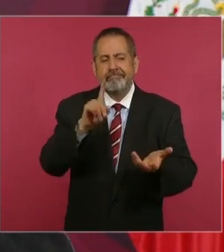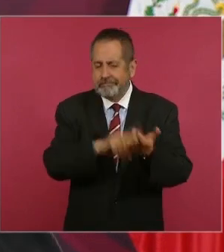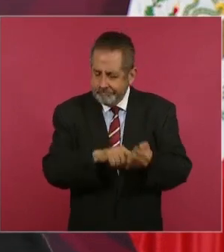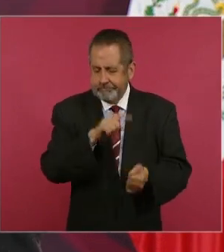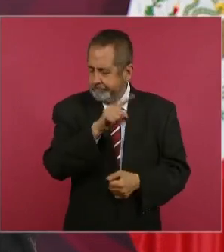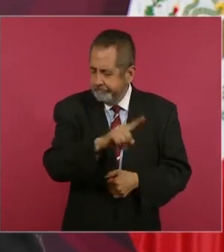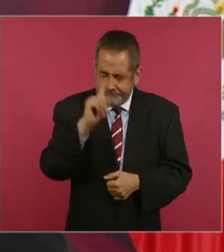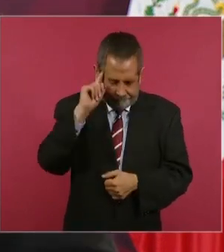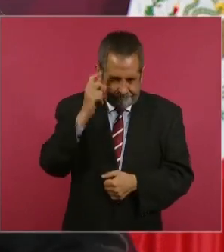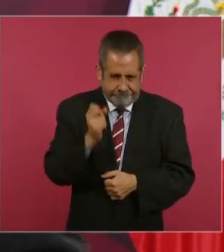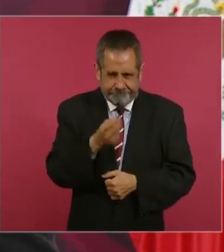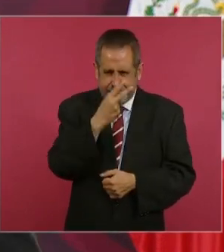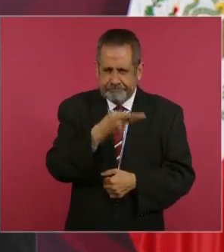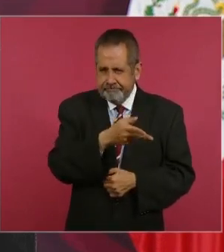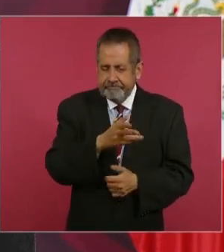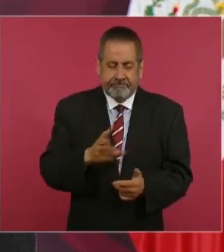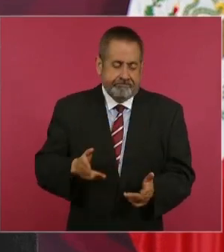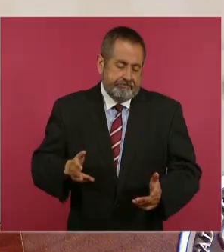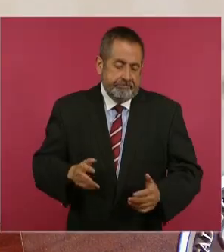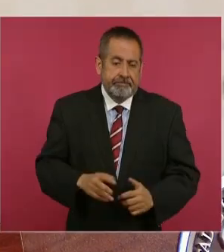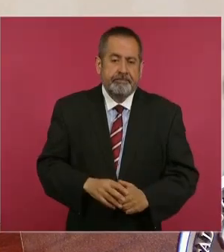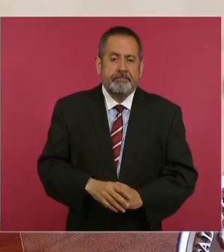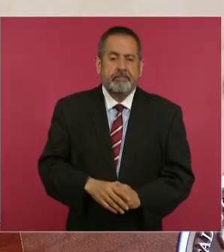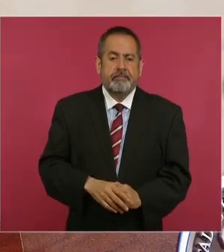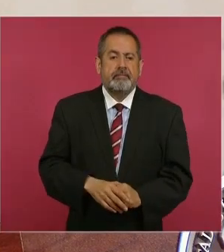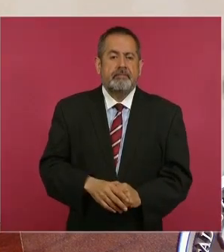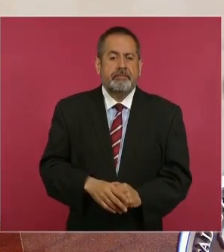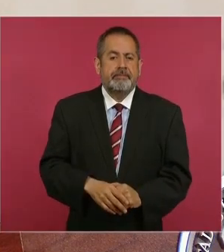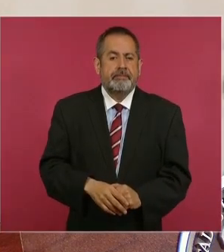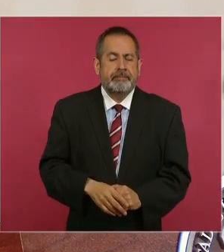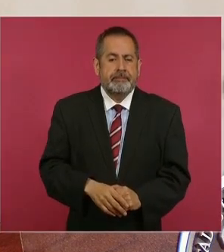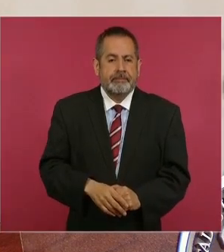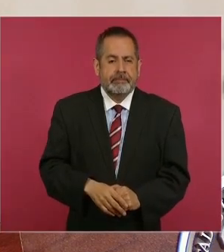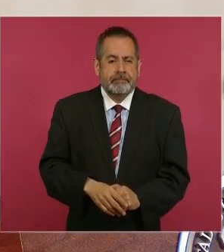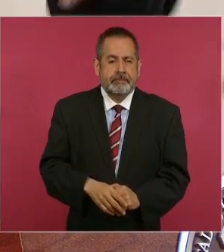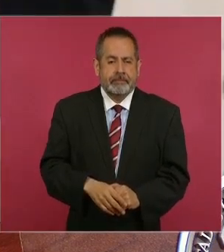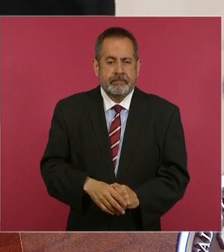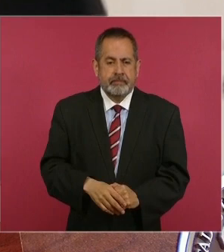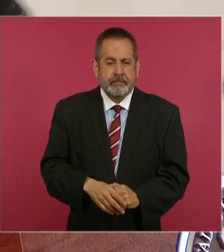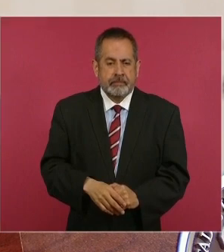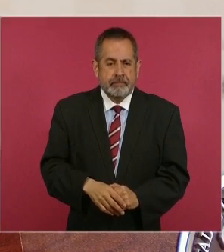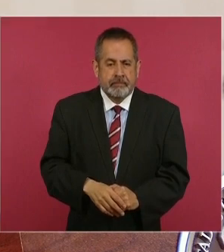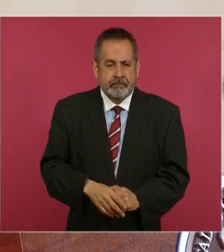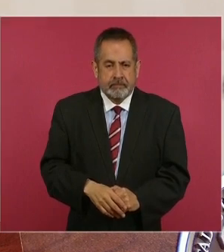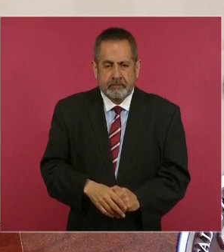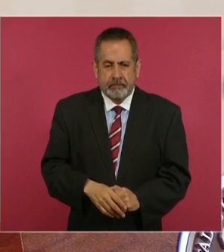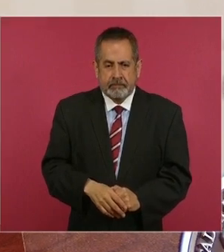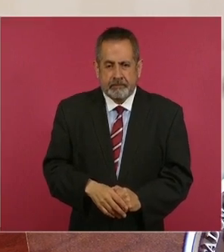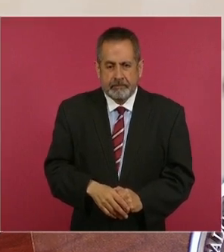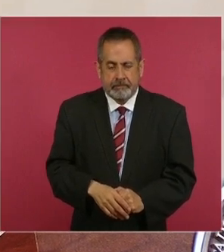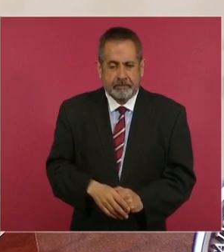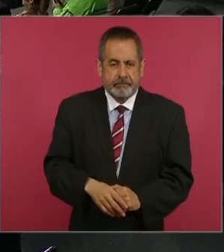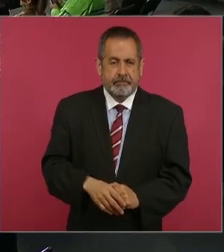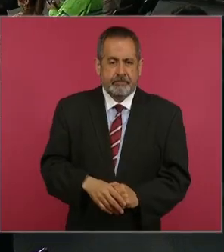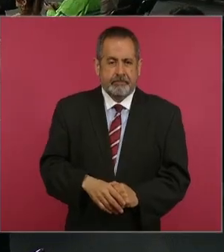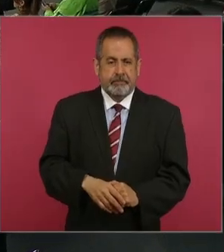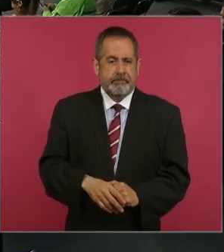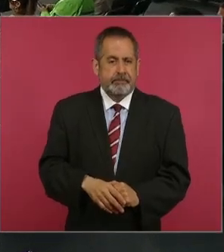grande el escándalo no es para que porque